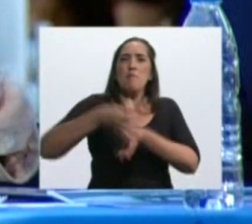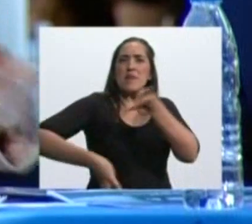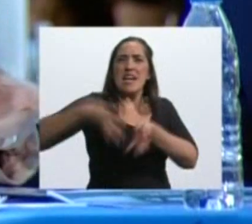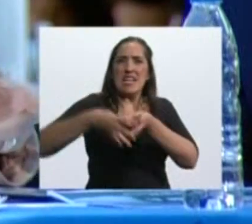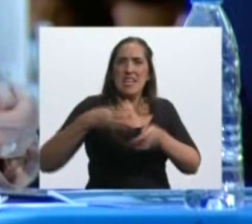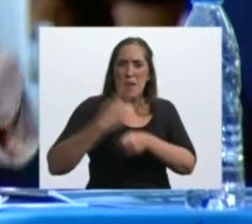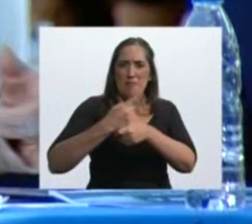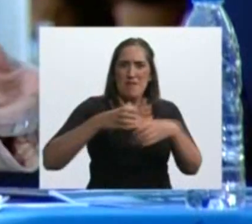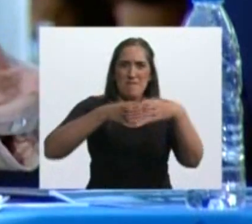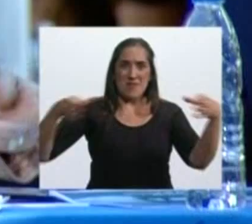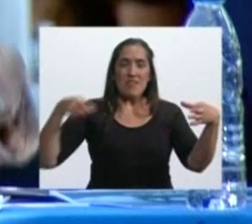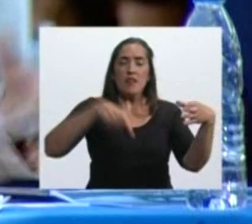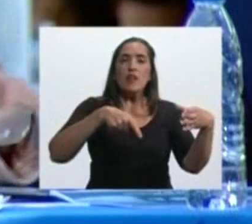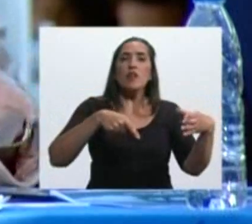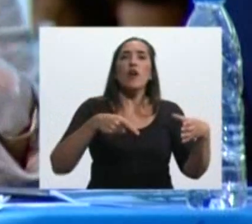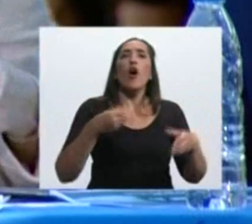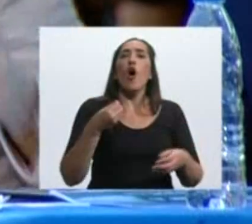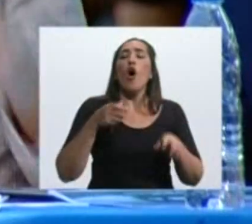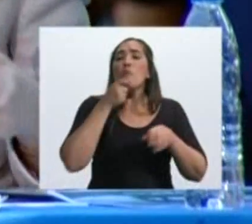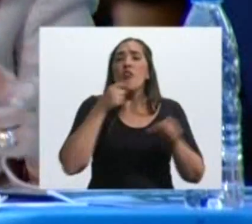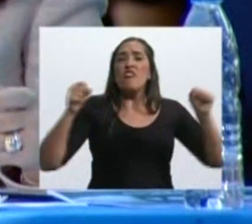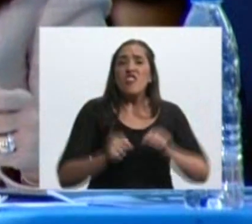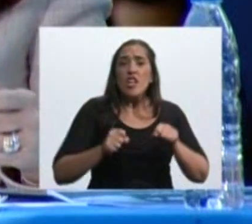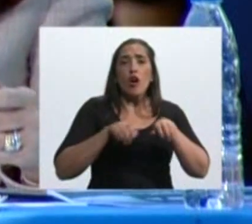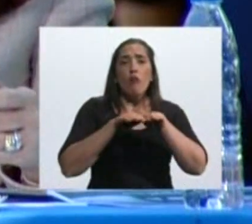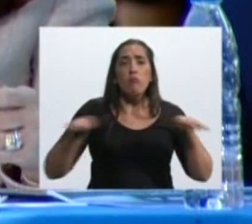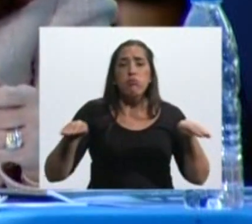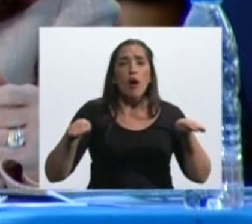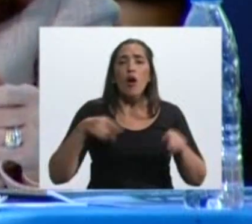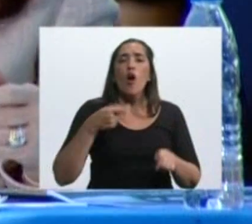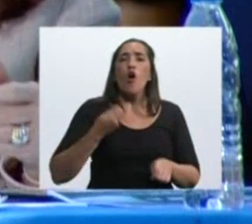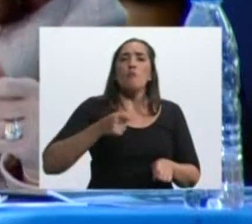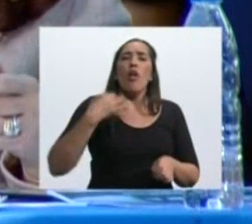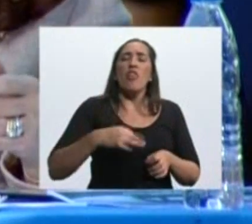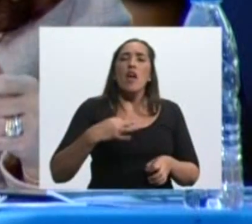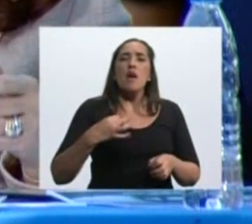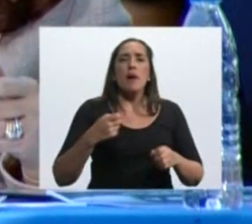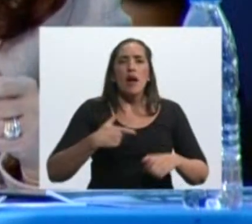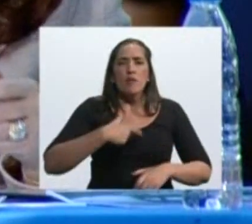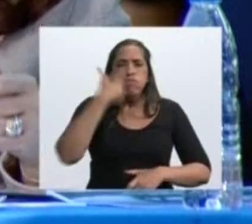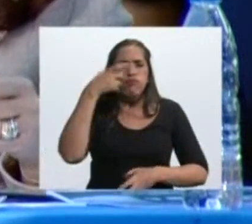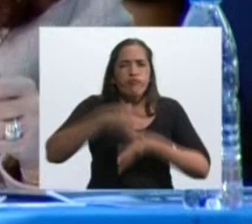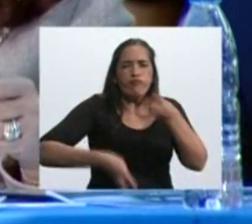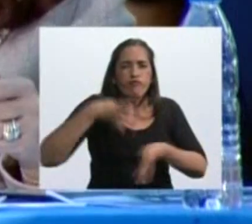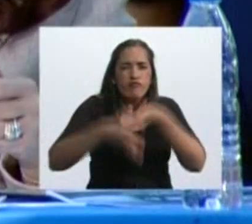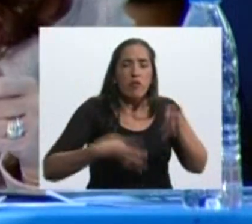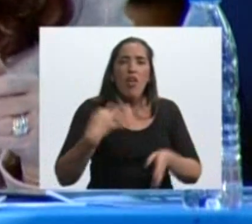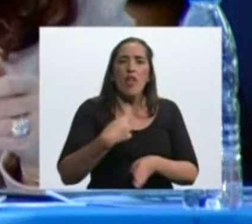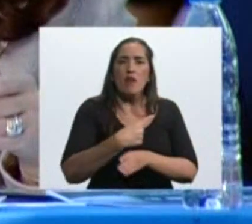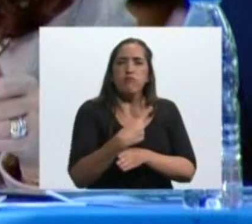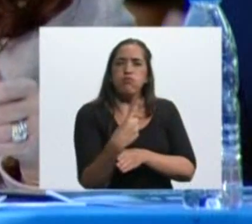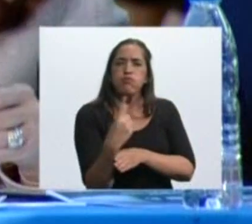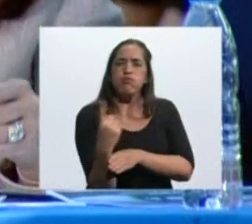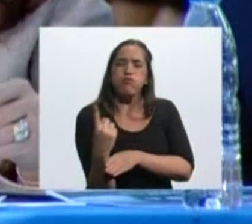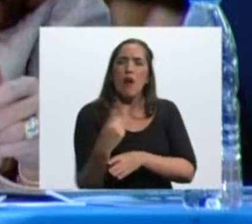ponerla en marcha en forma inmediata. Primero hay que darle 5 atmósferas, después 15 atmósferas, después